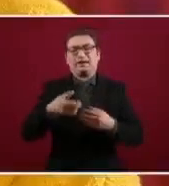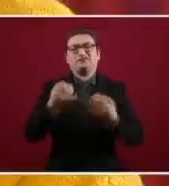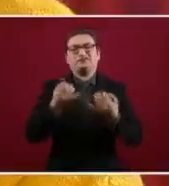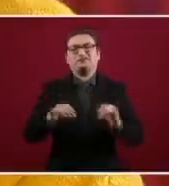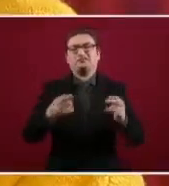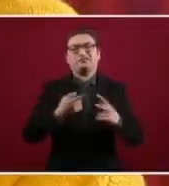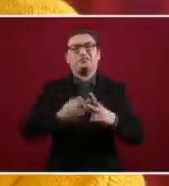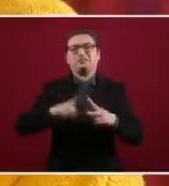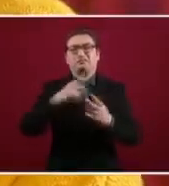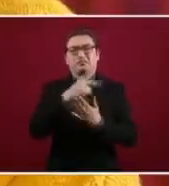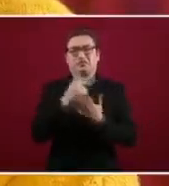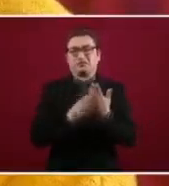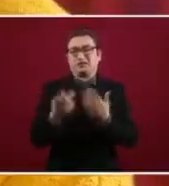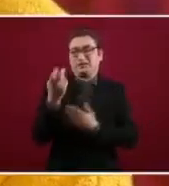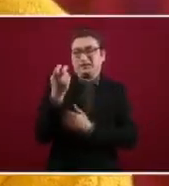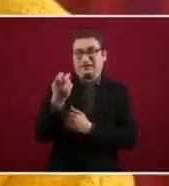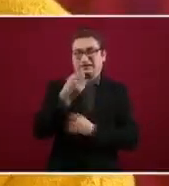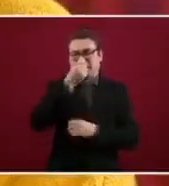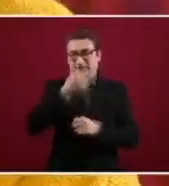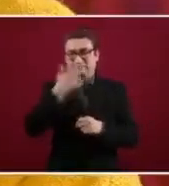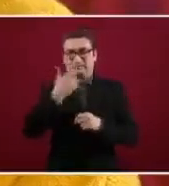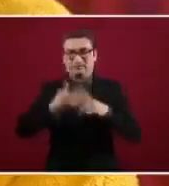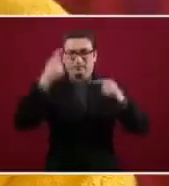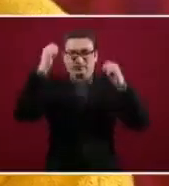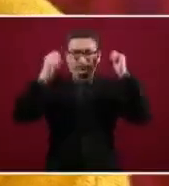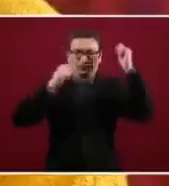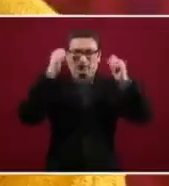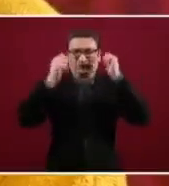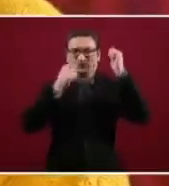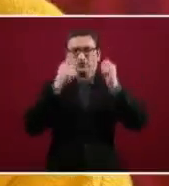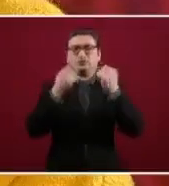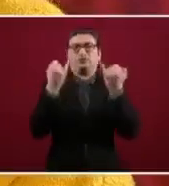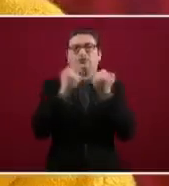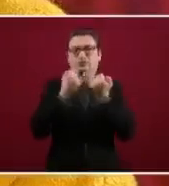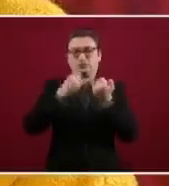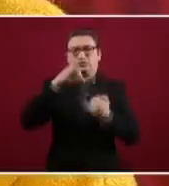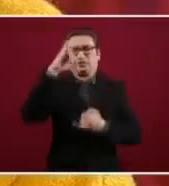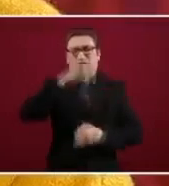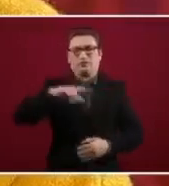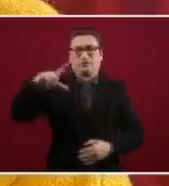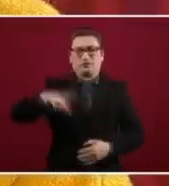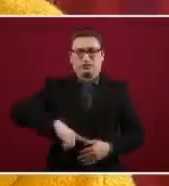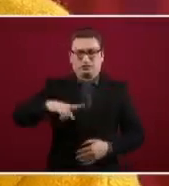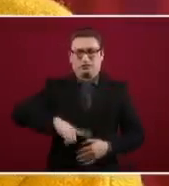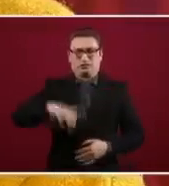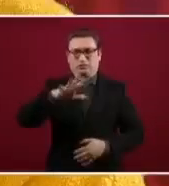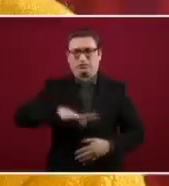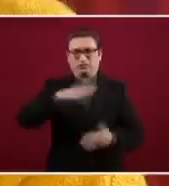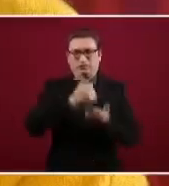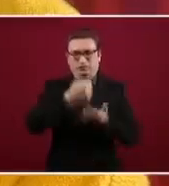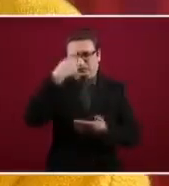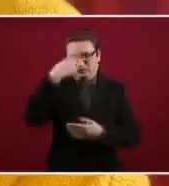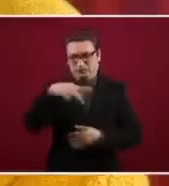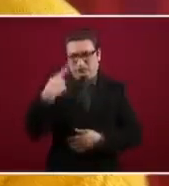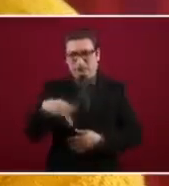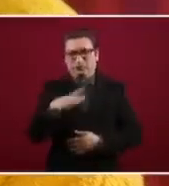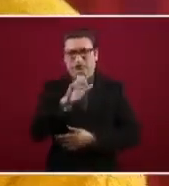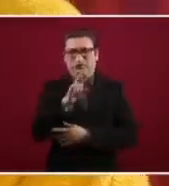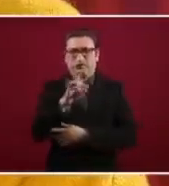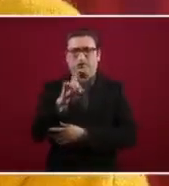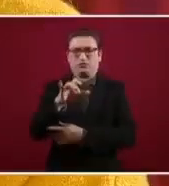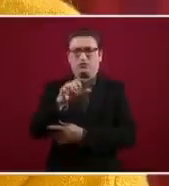y ahí nos acompañará además el secretario de turismo y la jefa de gobierno de la ciudad de méxico claudia siempre